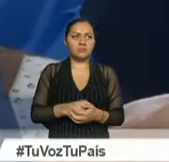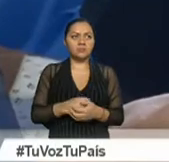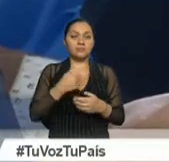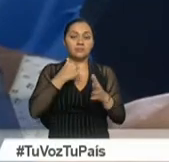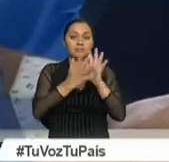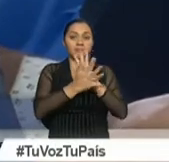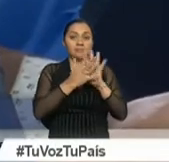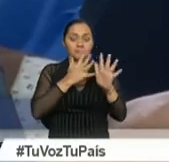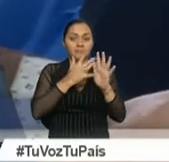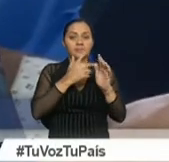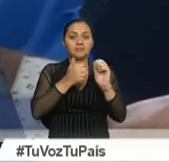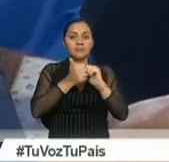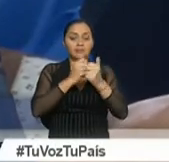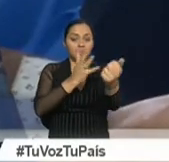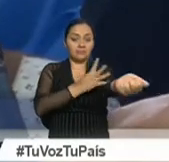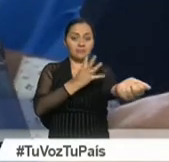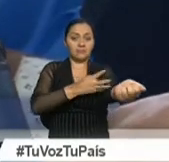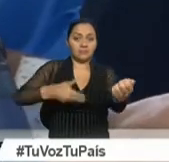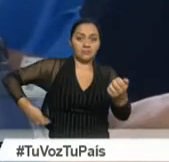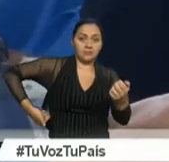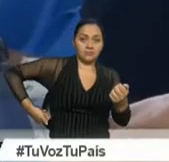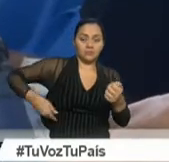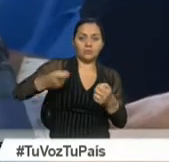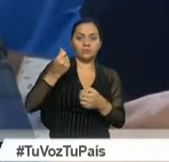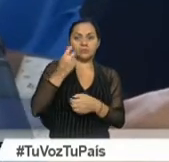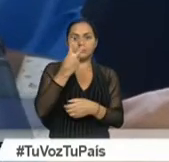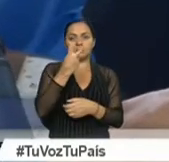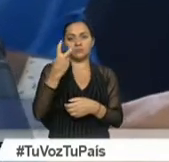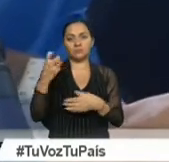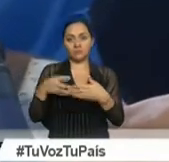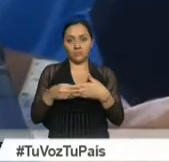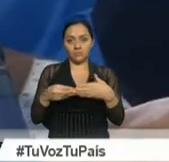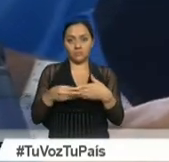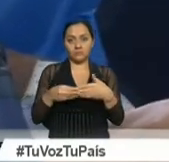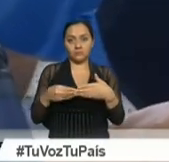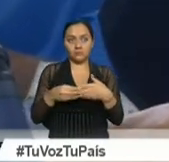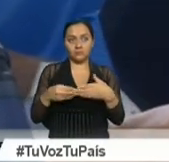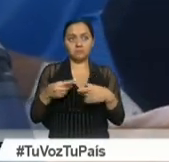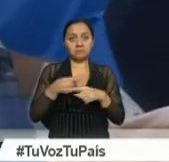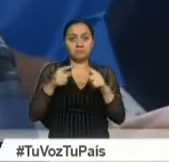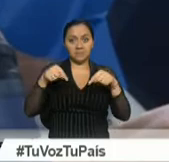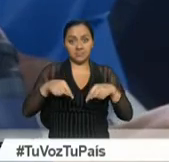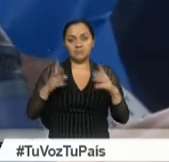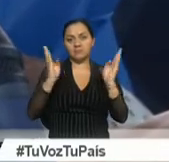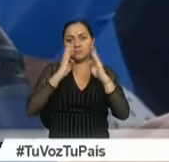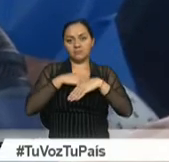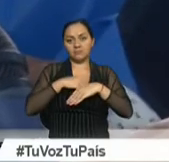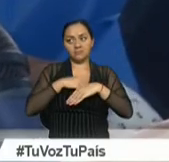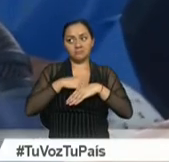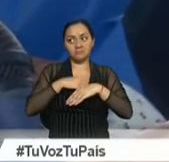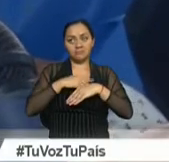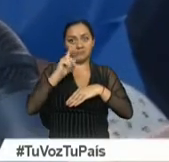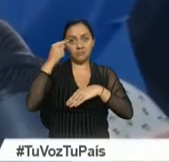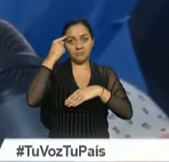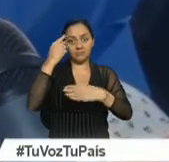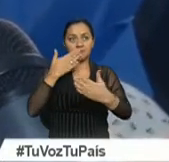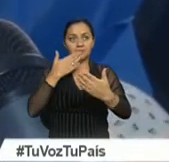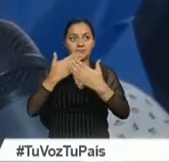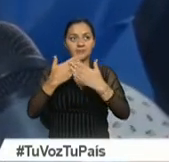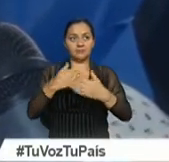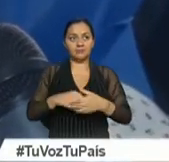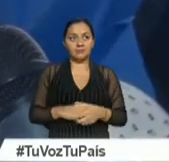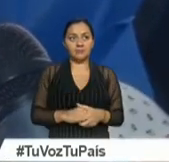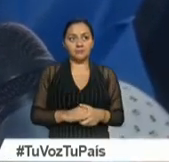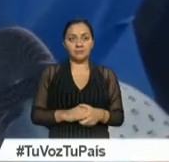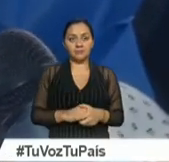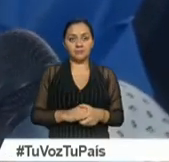dicho que cada sesión de diálisis cuesta como $200. Pero aquí, gracias a Dios y al gobierno, sí, es